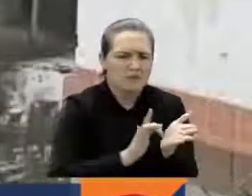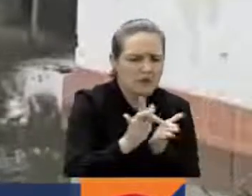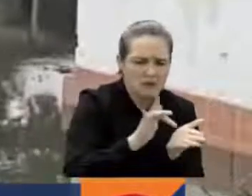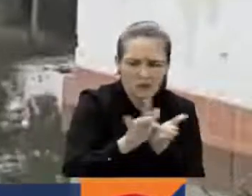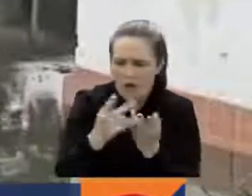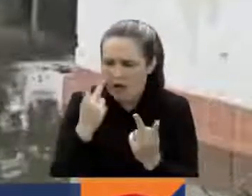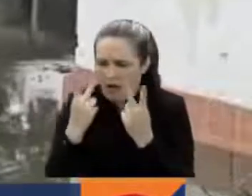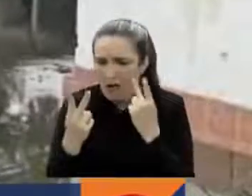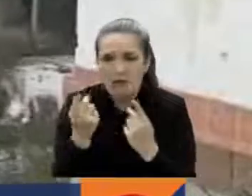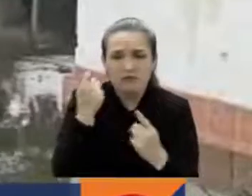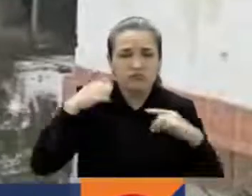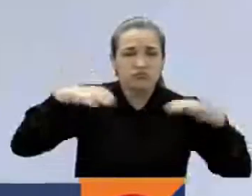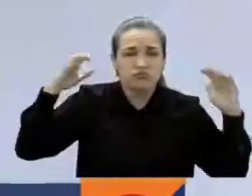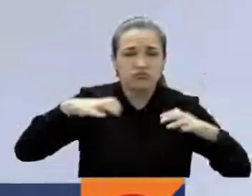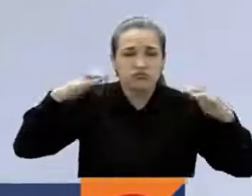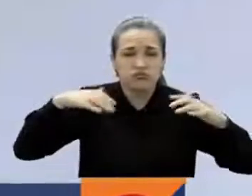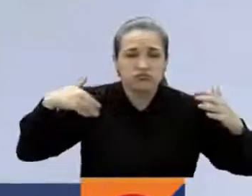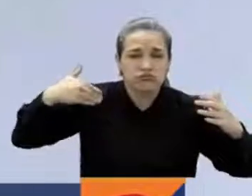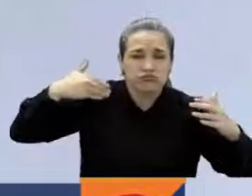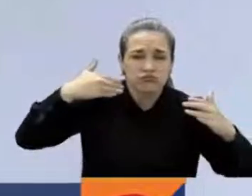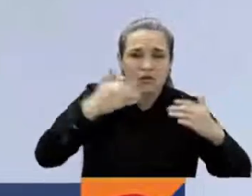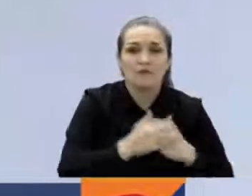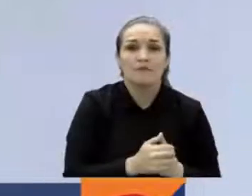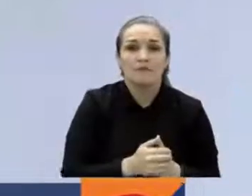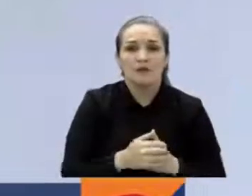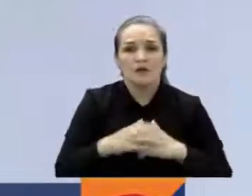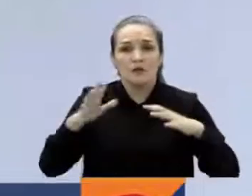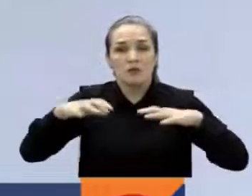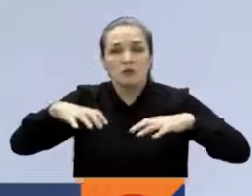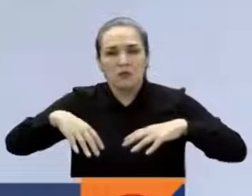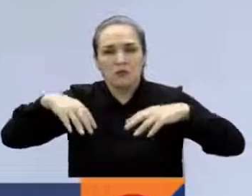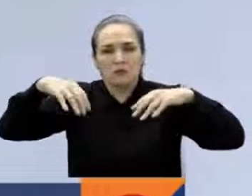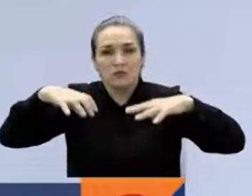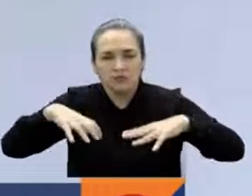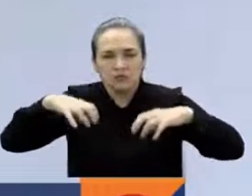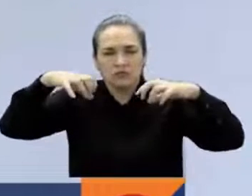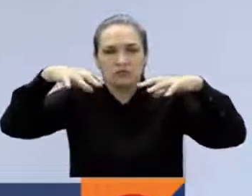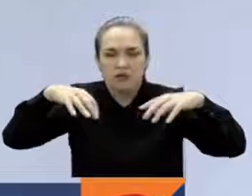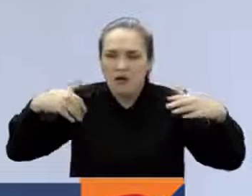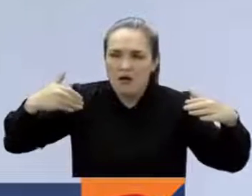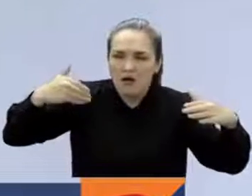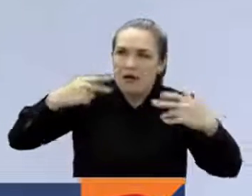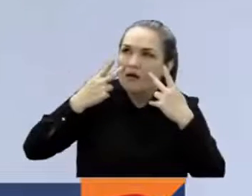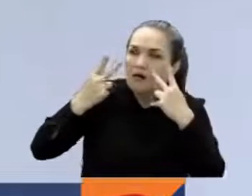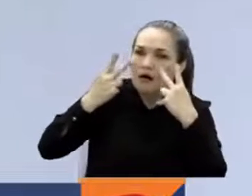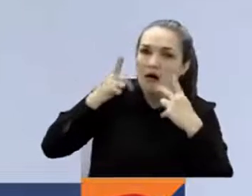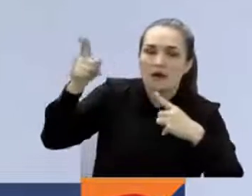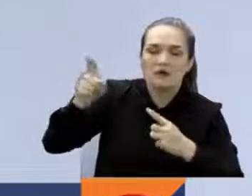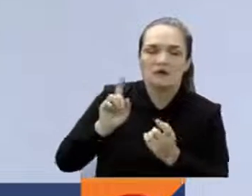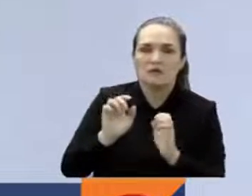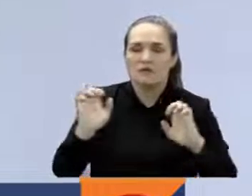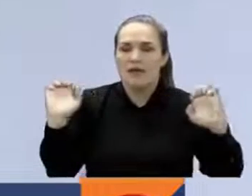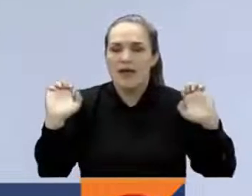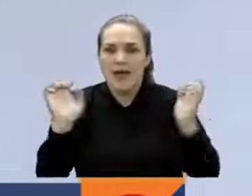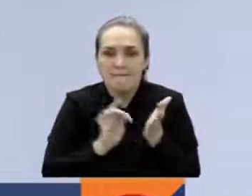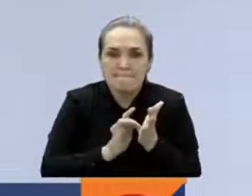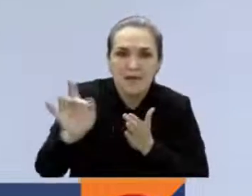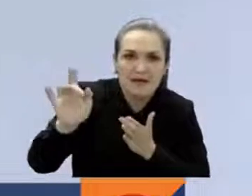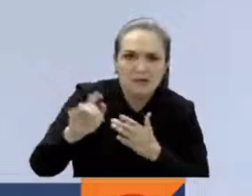las últimas horas. Se han registrado lluvias de variada intensidad, lo que ha provocado situaciones de emergencia, tales